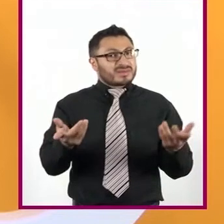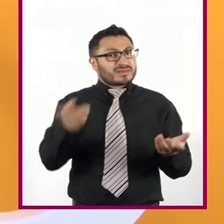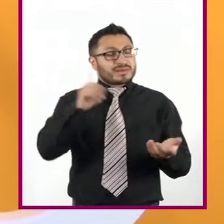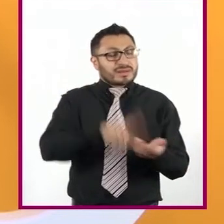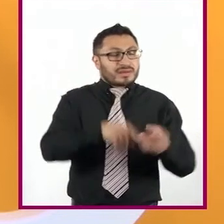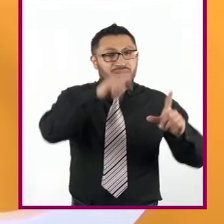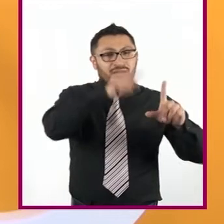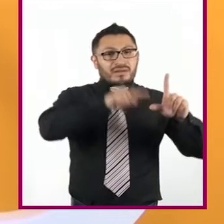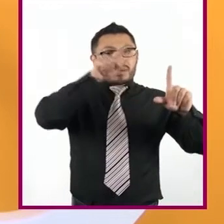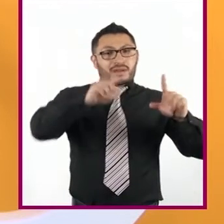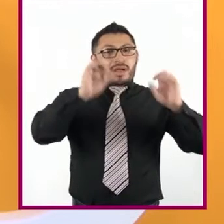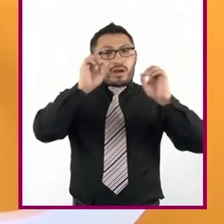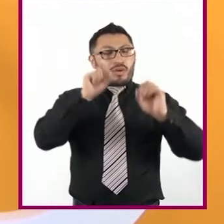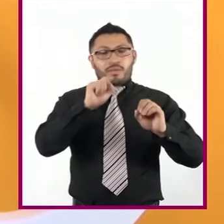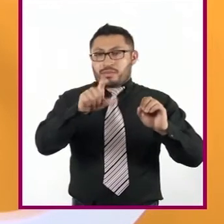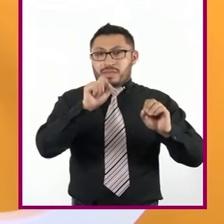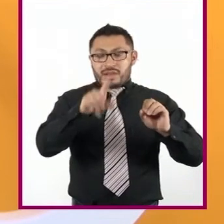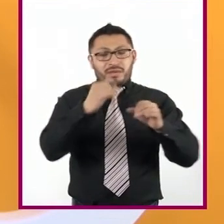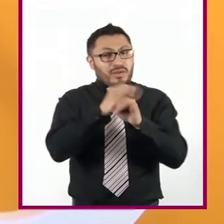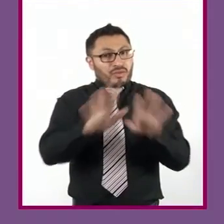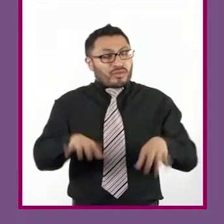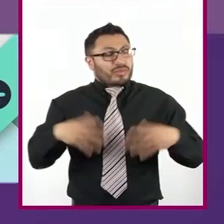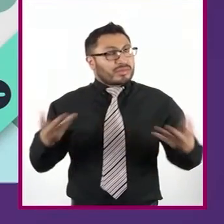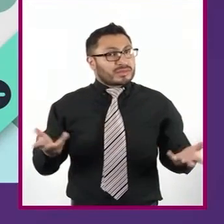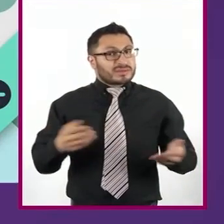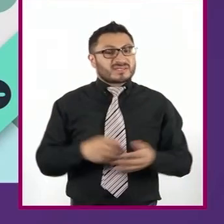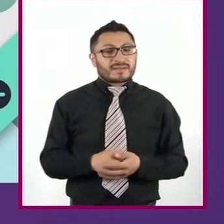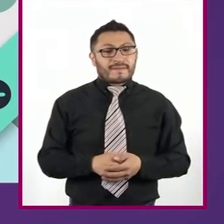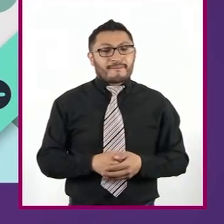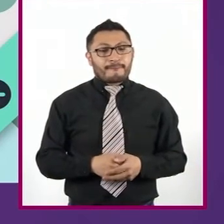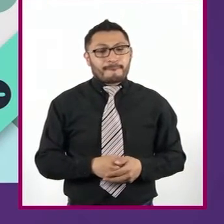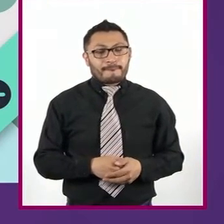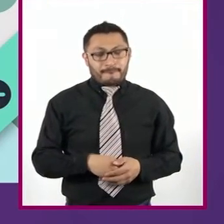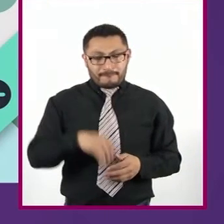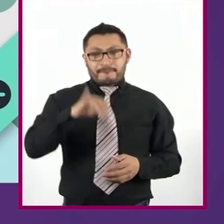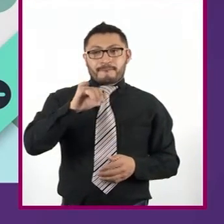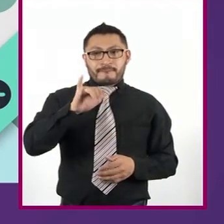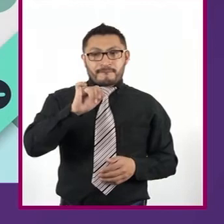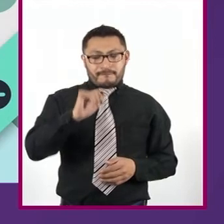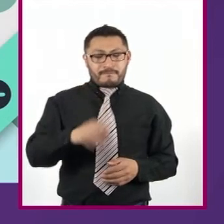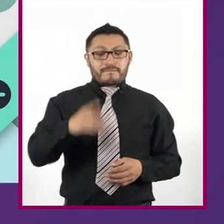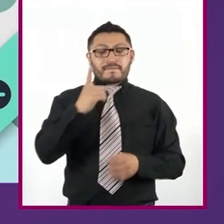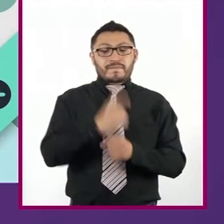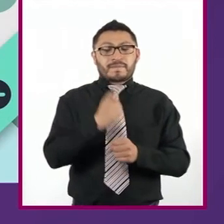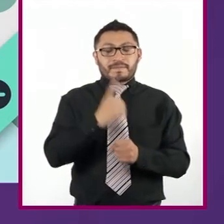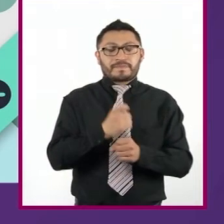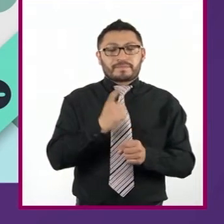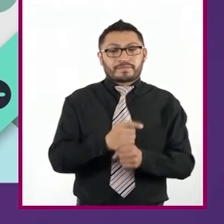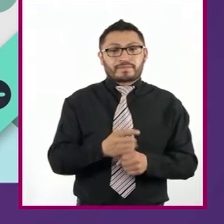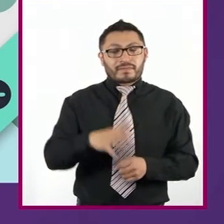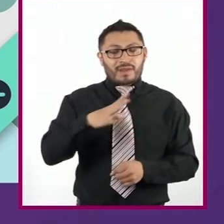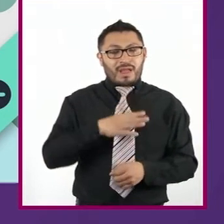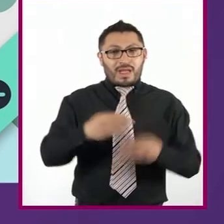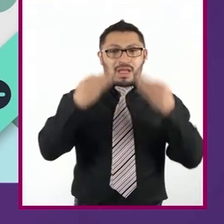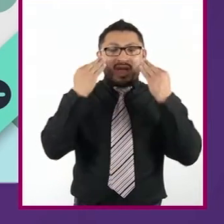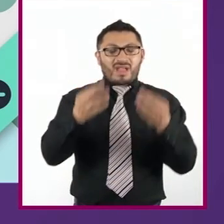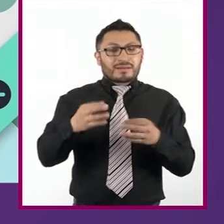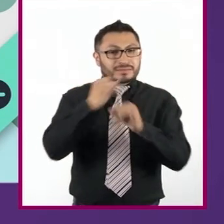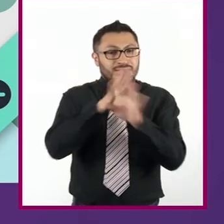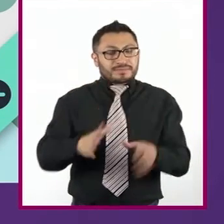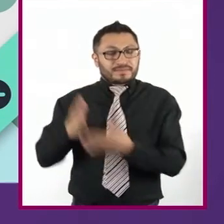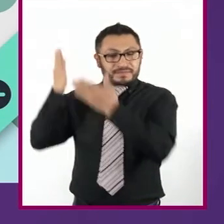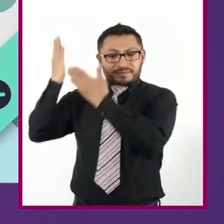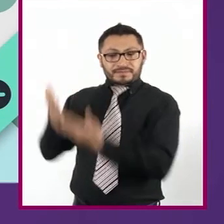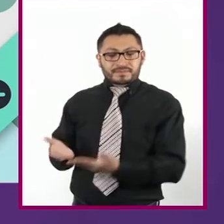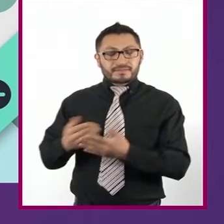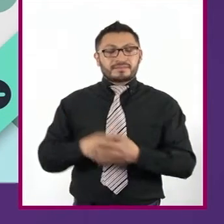misma información? ¿Nos puede apoyar? Claro, en un primer momento se obtienen los siguientes datos,